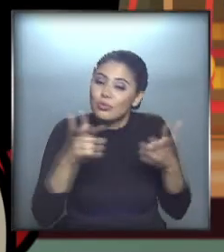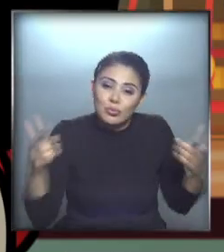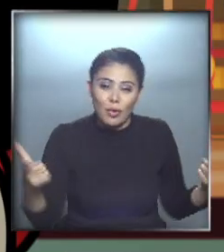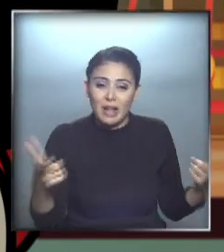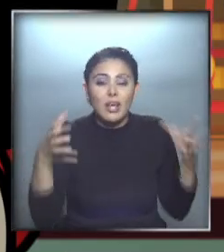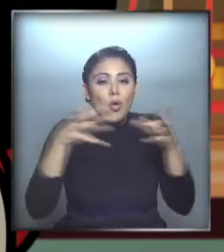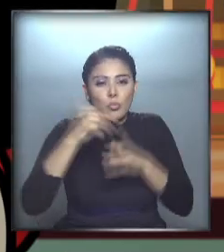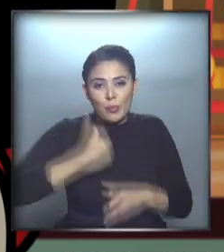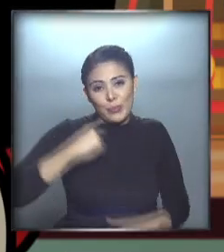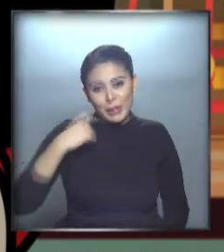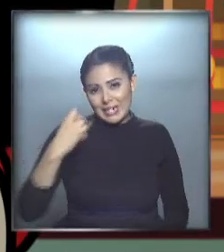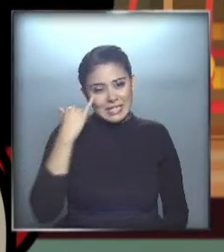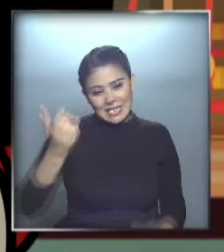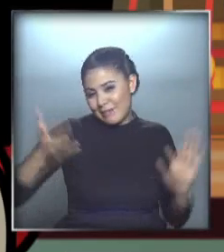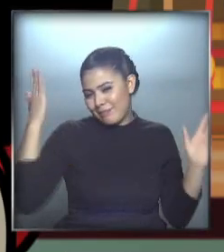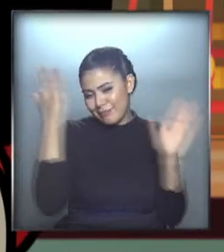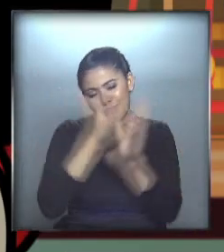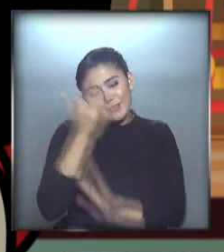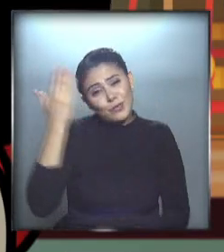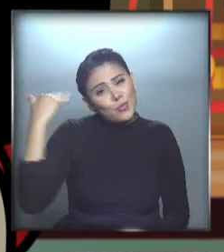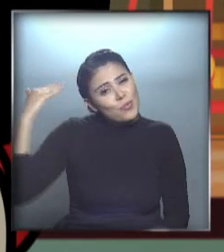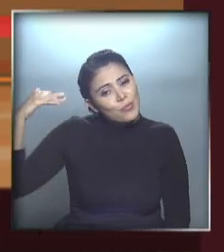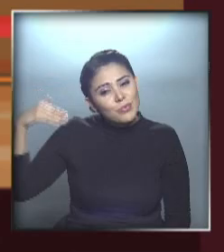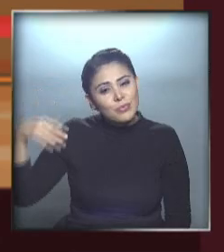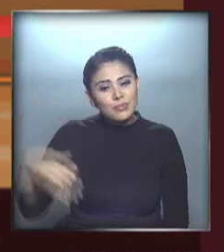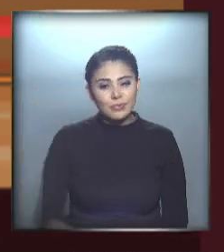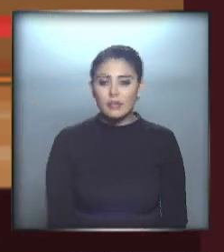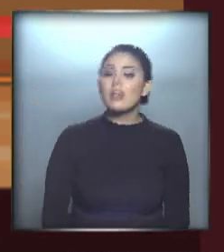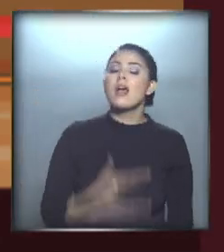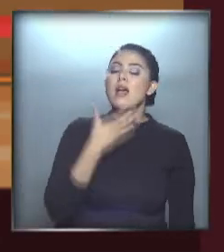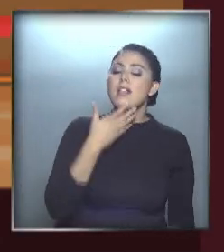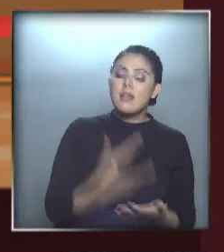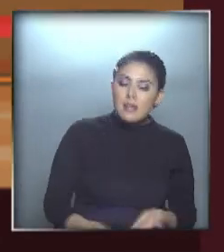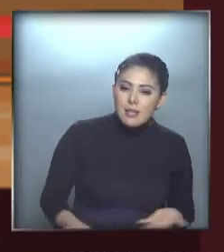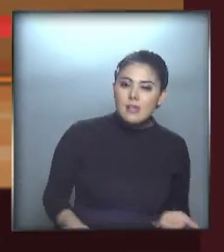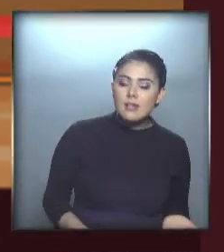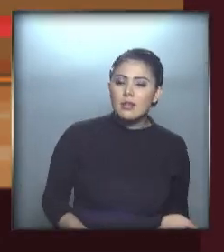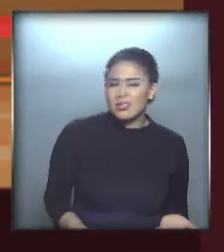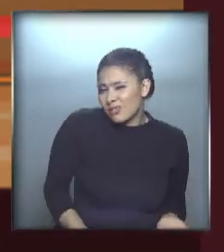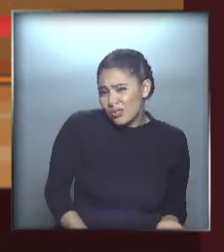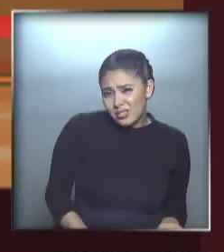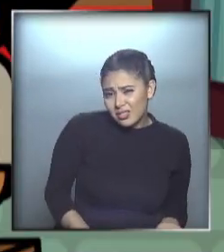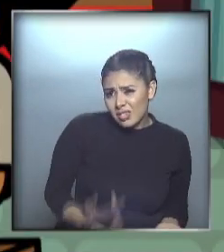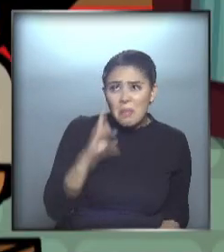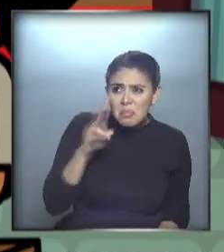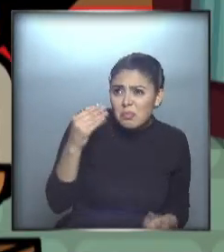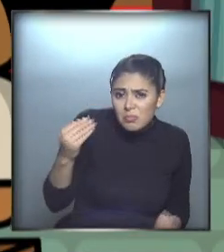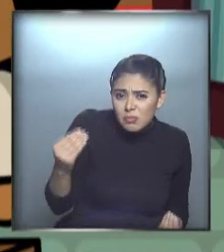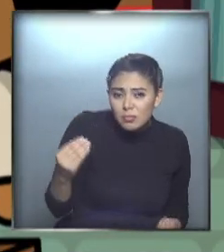Afortunadamente, los realistas se han ido hace mucho tiempo. Ah, ¿y entonces qué